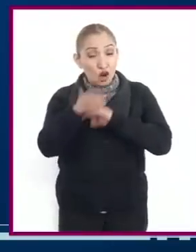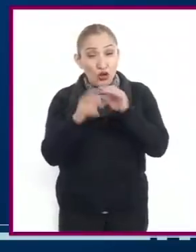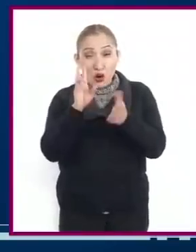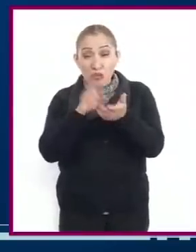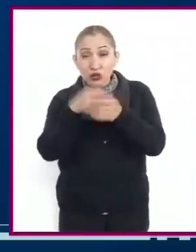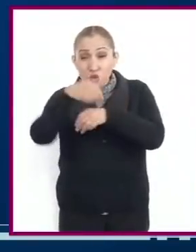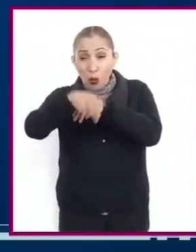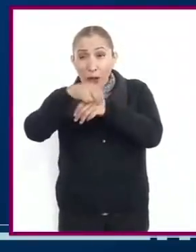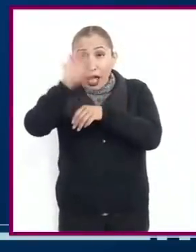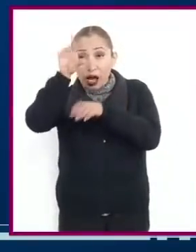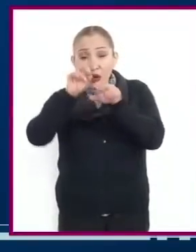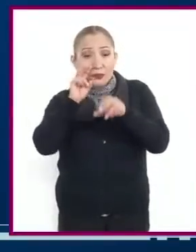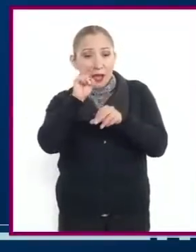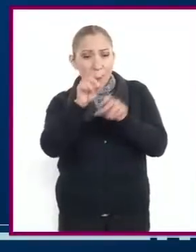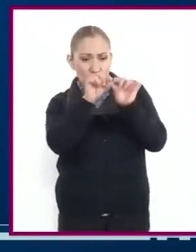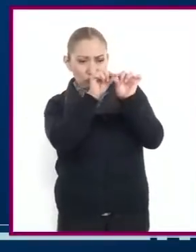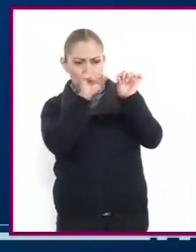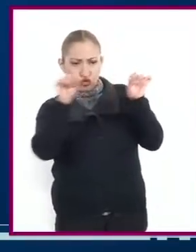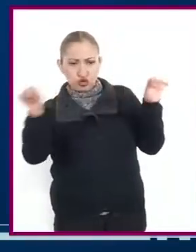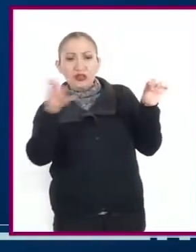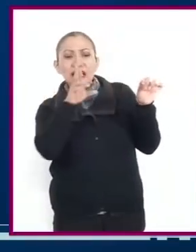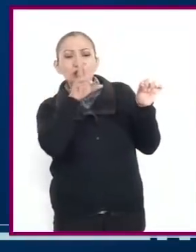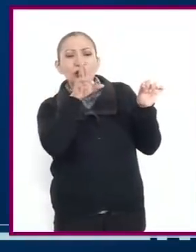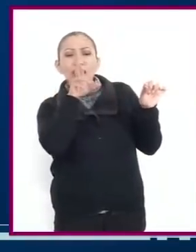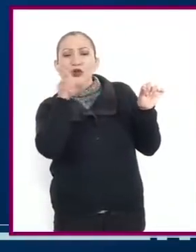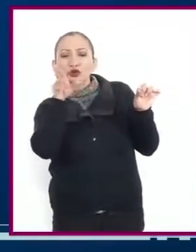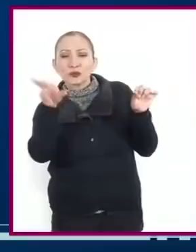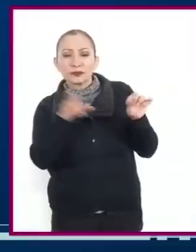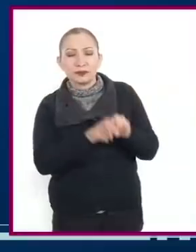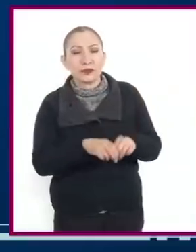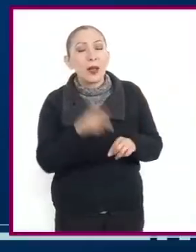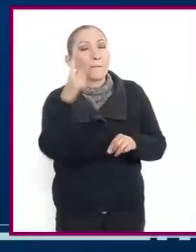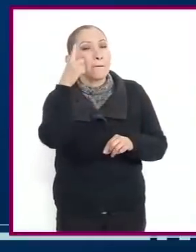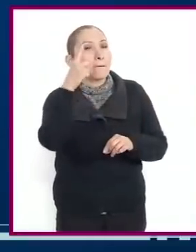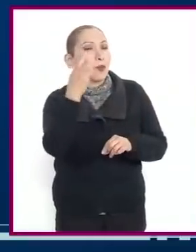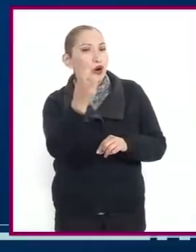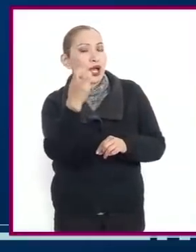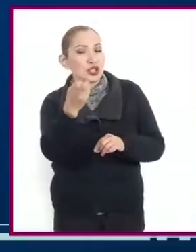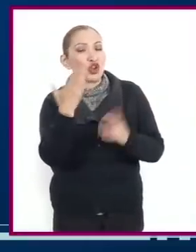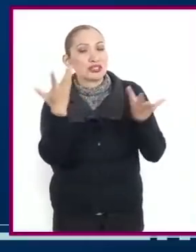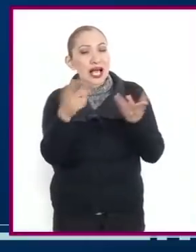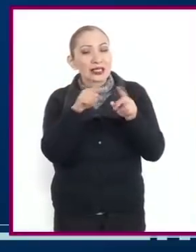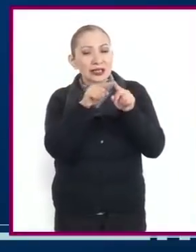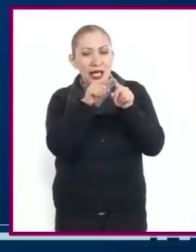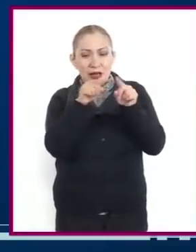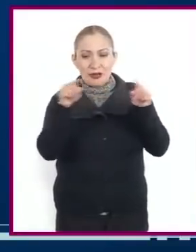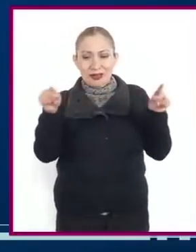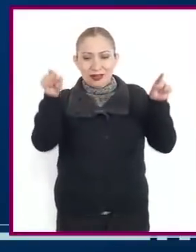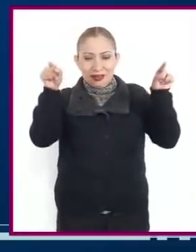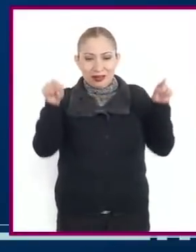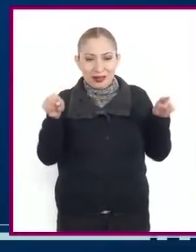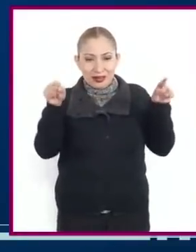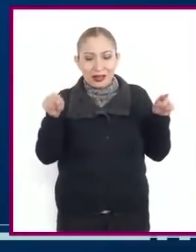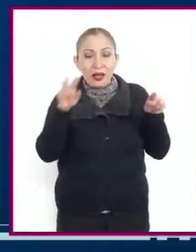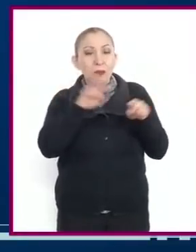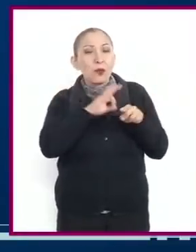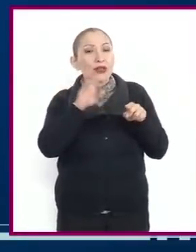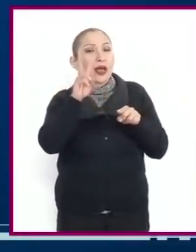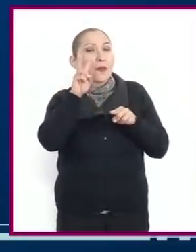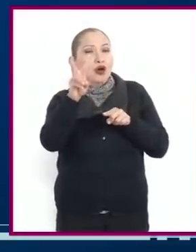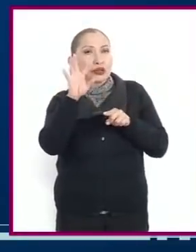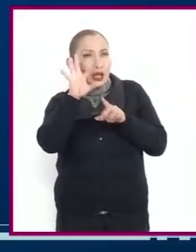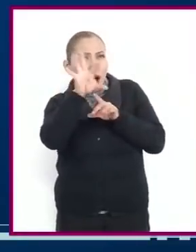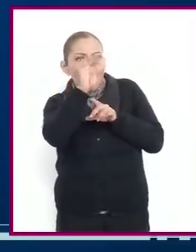los valores, veamos gráficamente los resultados. Para eso, se construye un segmento de recta donde